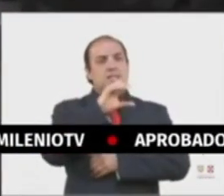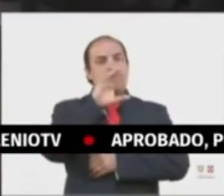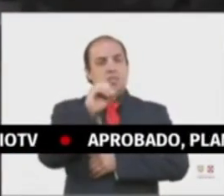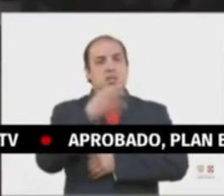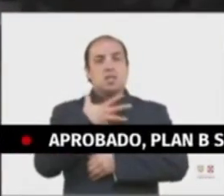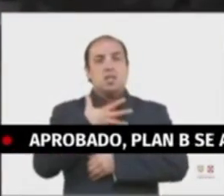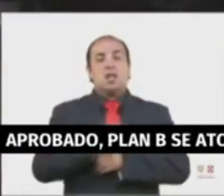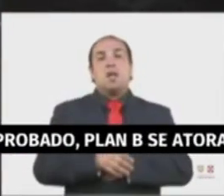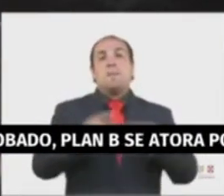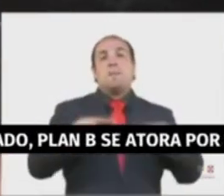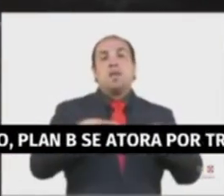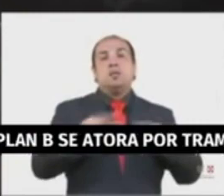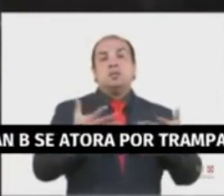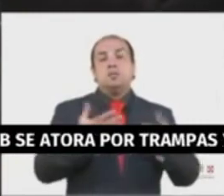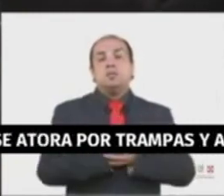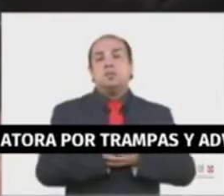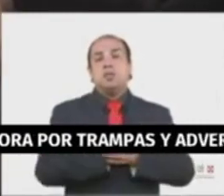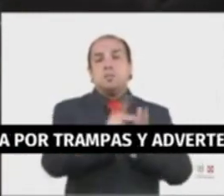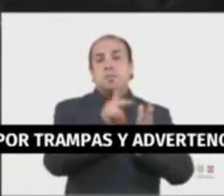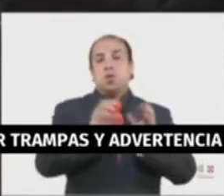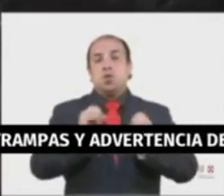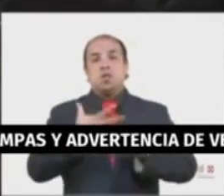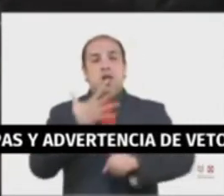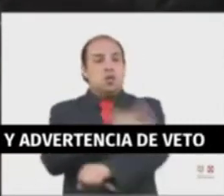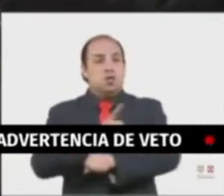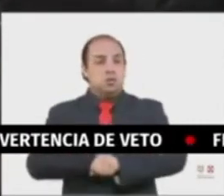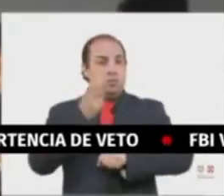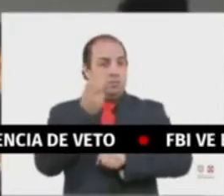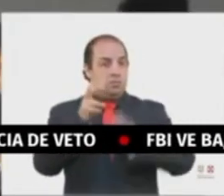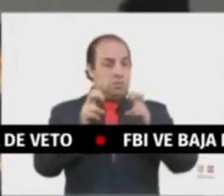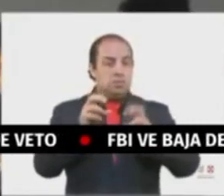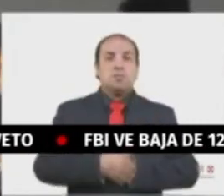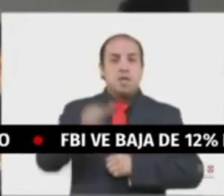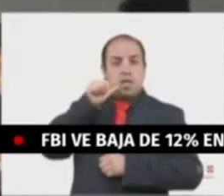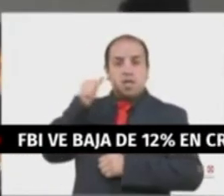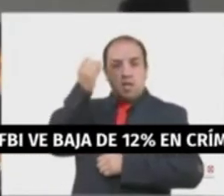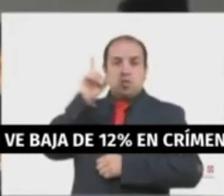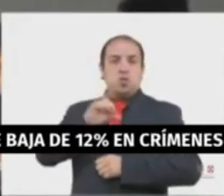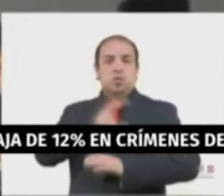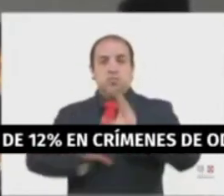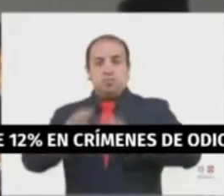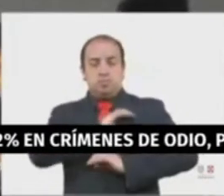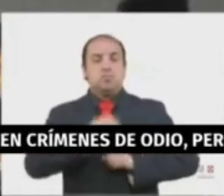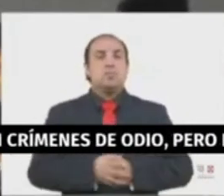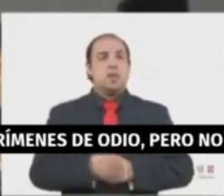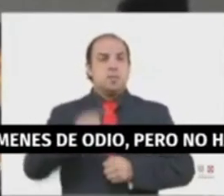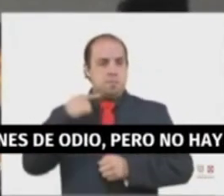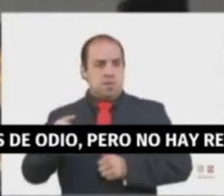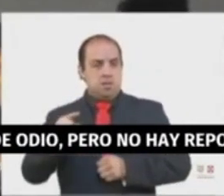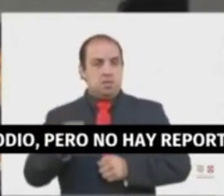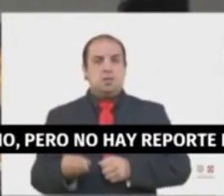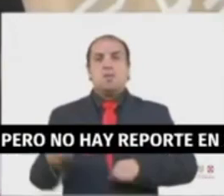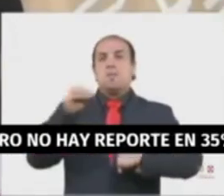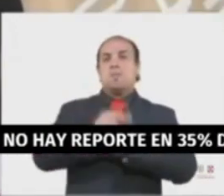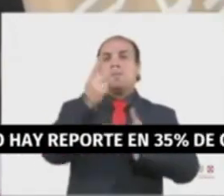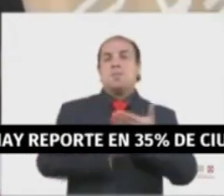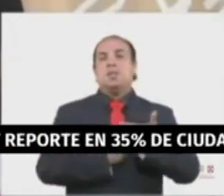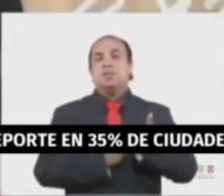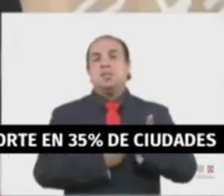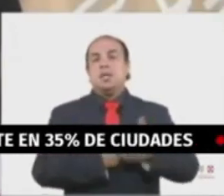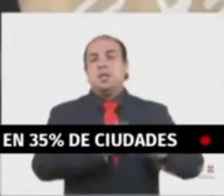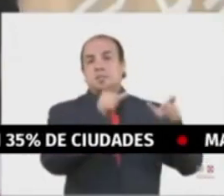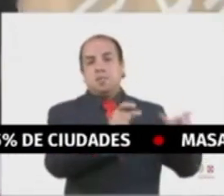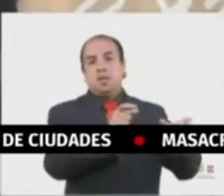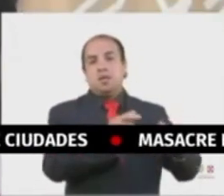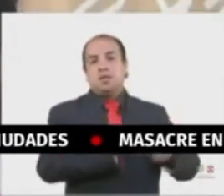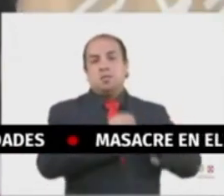Gómez Leiva estaba en el mecanismo de periodistas o va a haber alguna coordinación justa por este tema? Desde ayer la doctora, la jefa de gobierno, me instruyó montar un dispositivo de